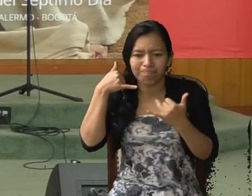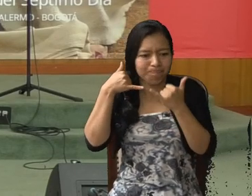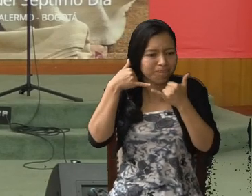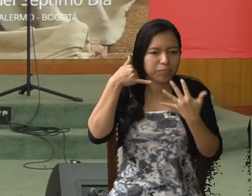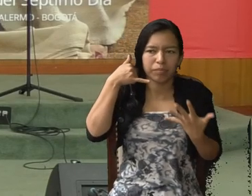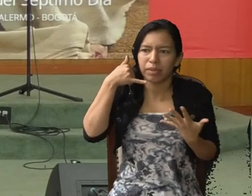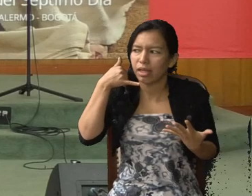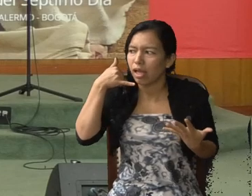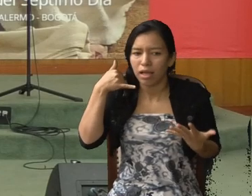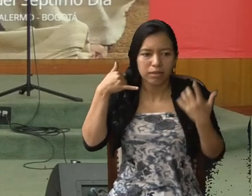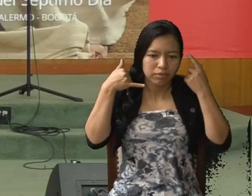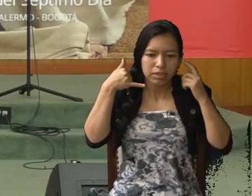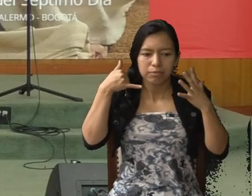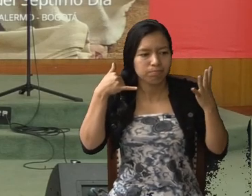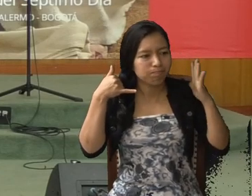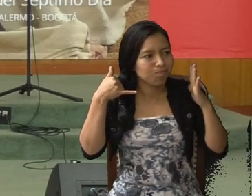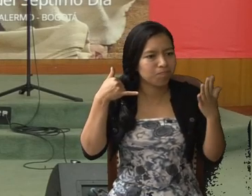estaba desesperando.